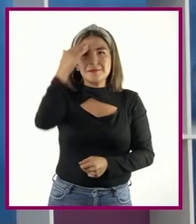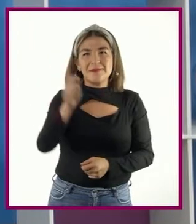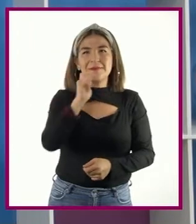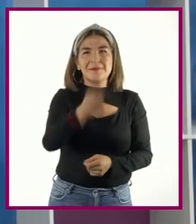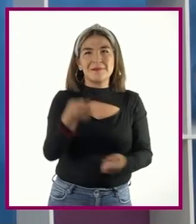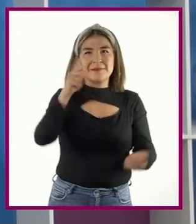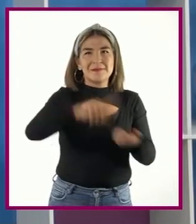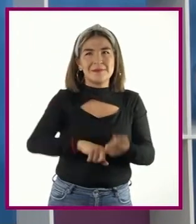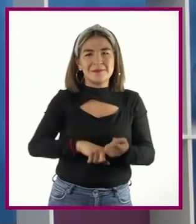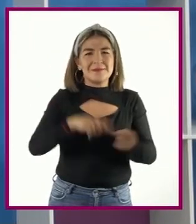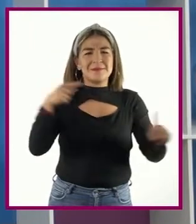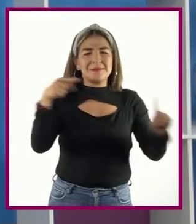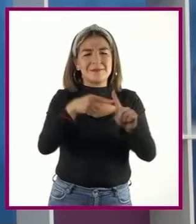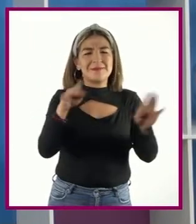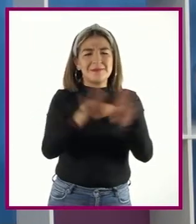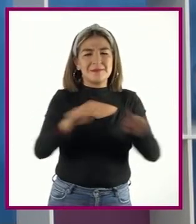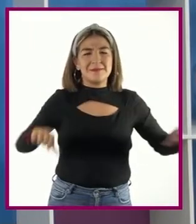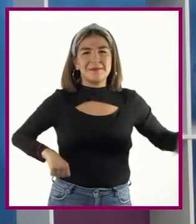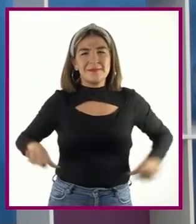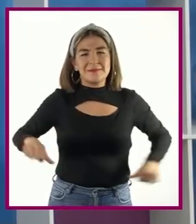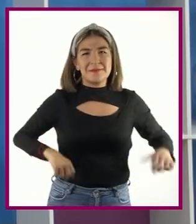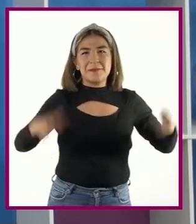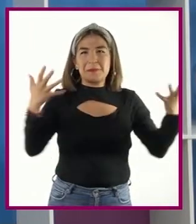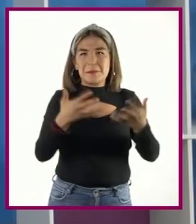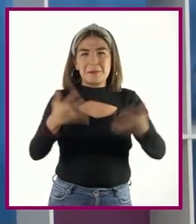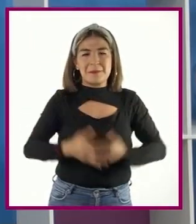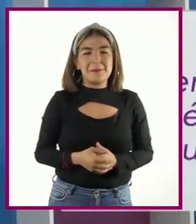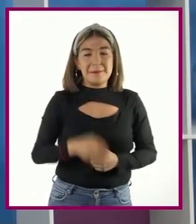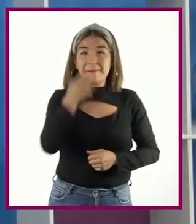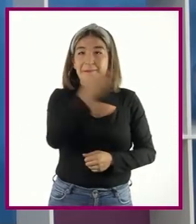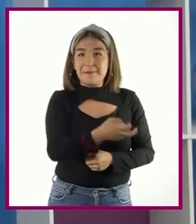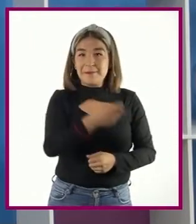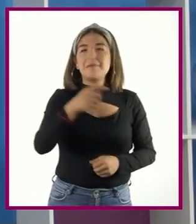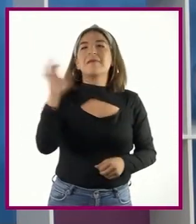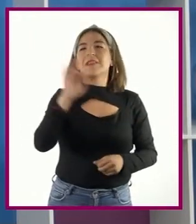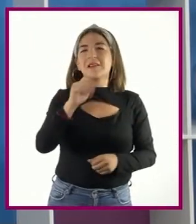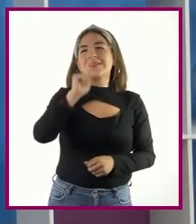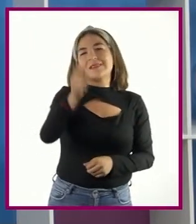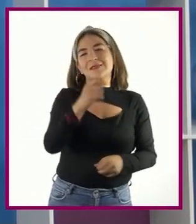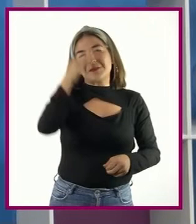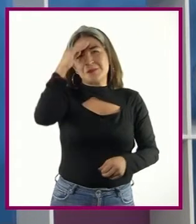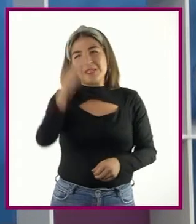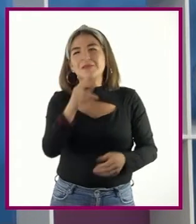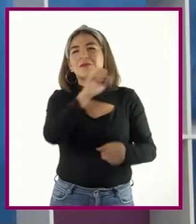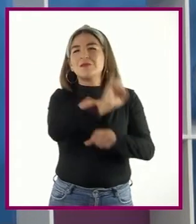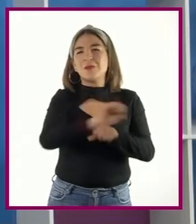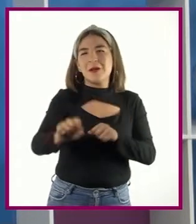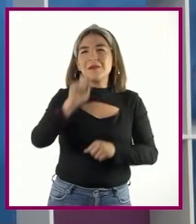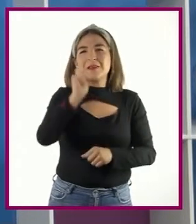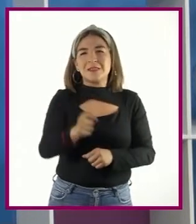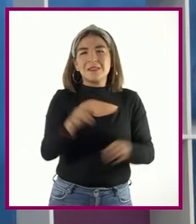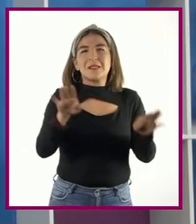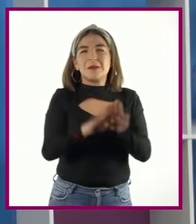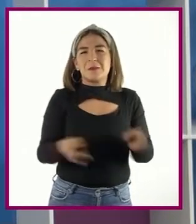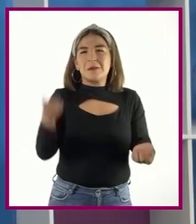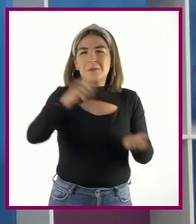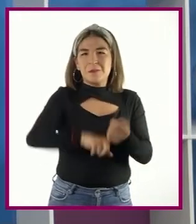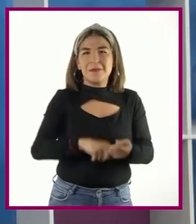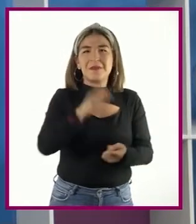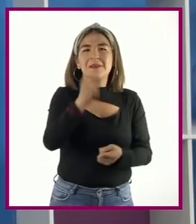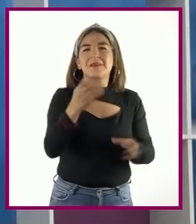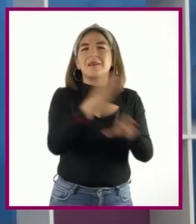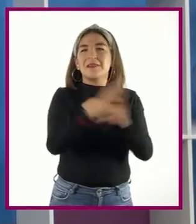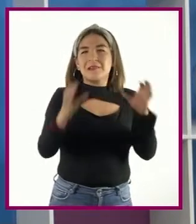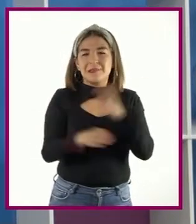primero al sujeto y después la actividad que realiza. Esto parece una sutileza, pero son el tipo de cosas que